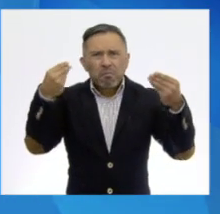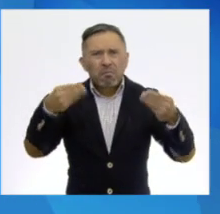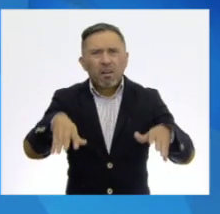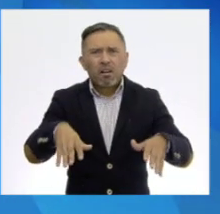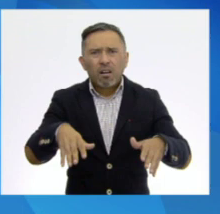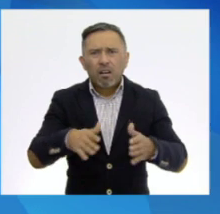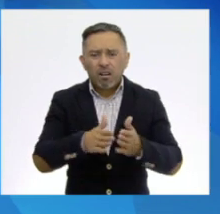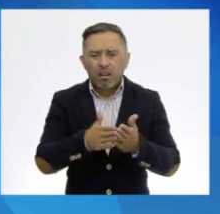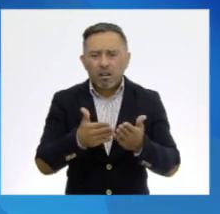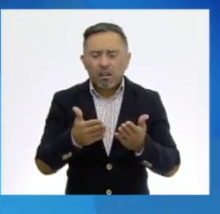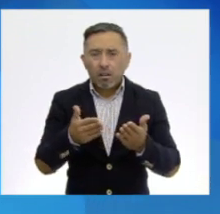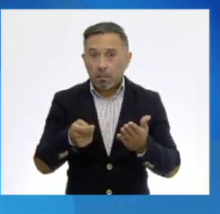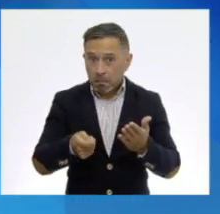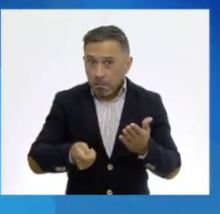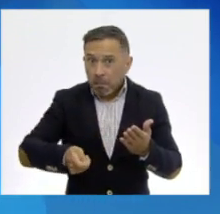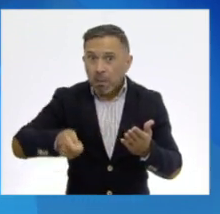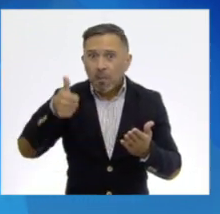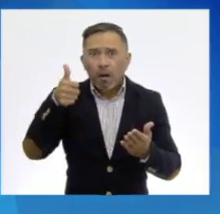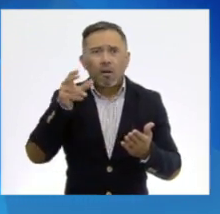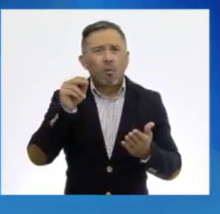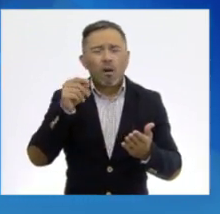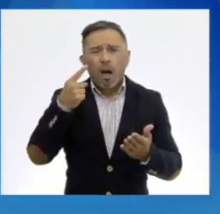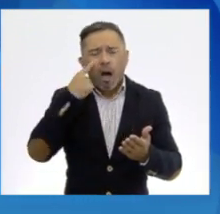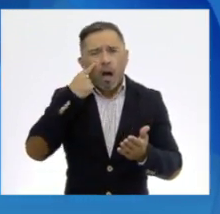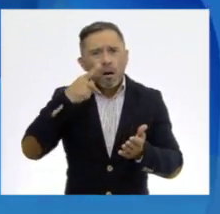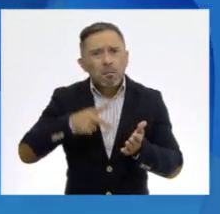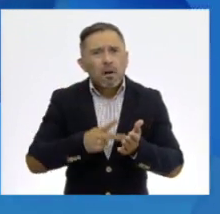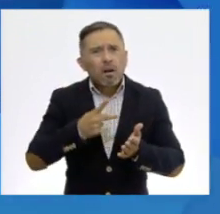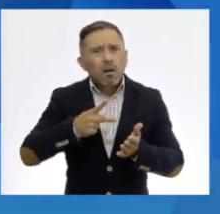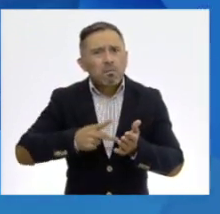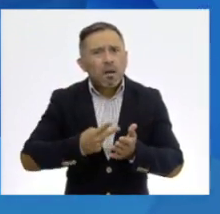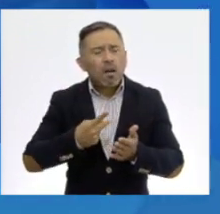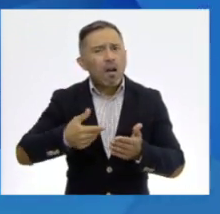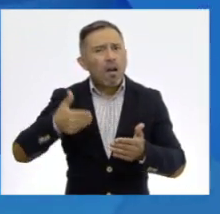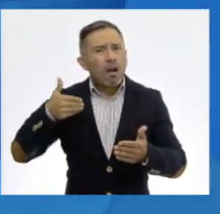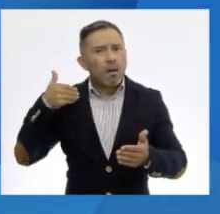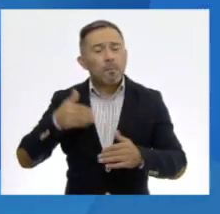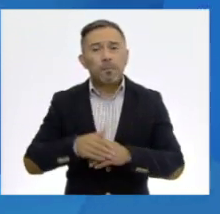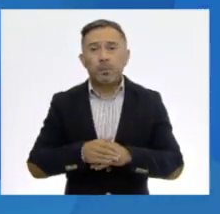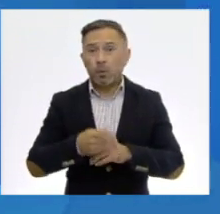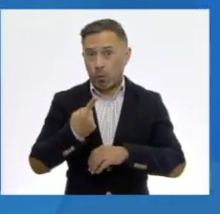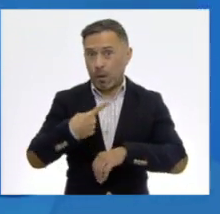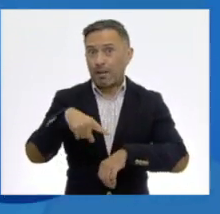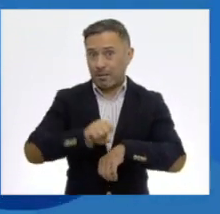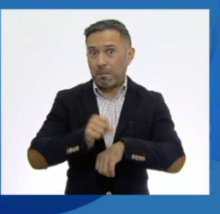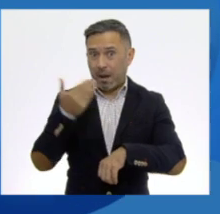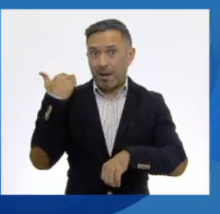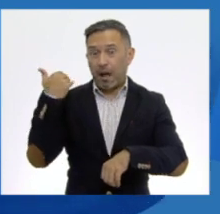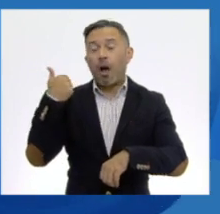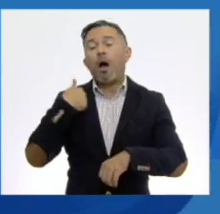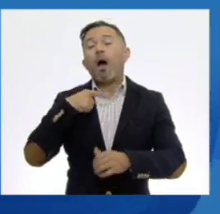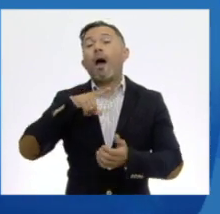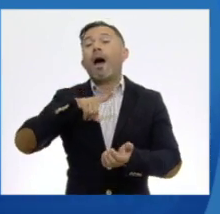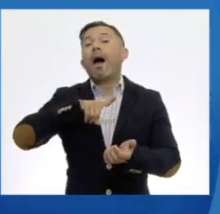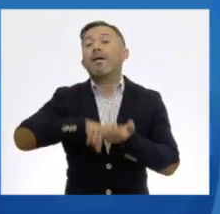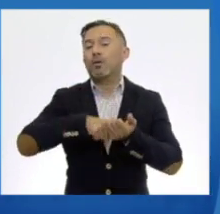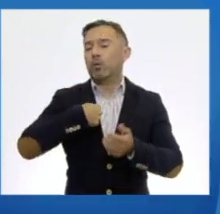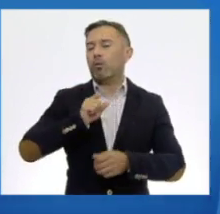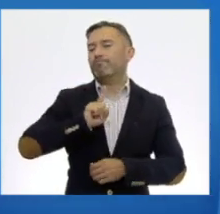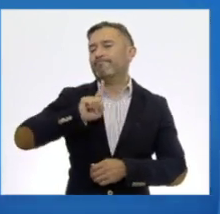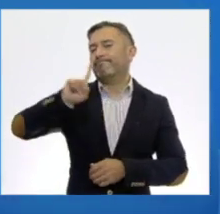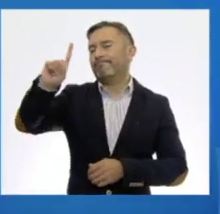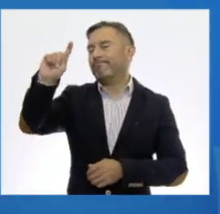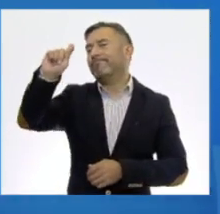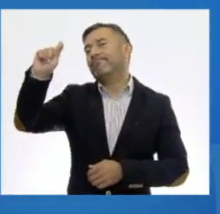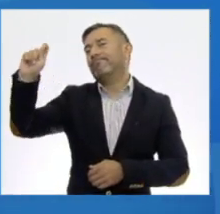Desafortunadamente no es la primera vez que pasa algo así. Hace una semana, mientras pasaste al pizarrón, sacaron tu refrigerio de la